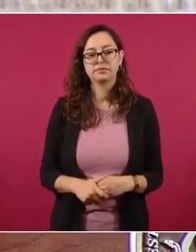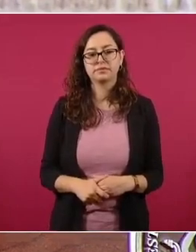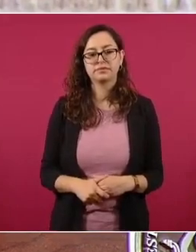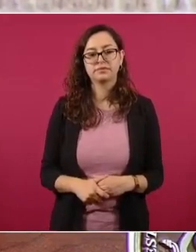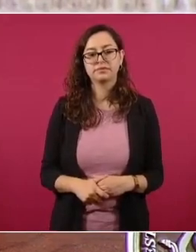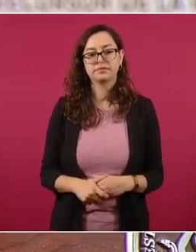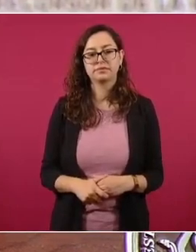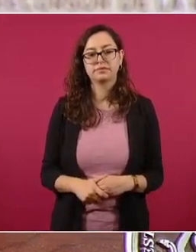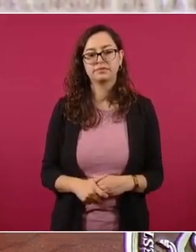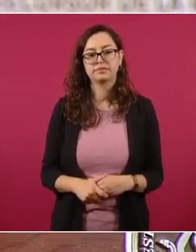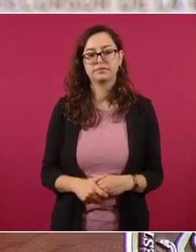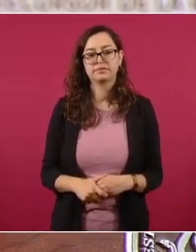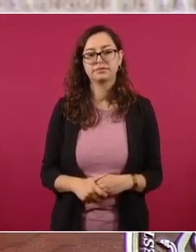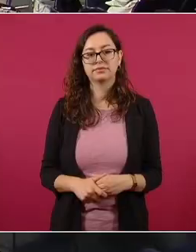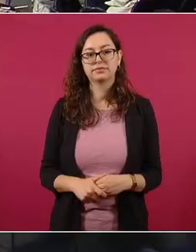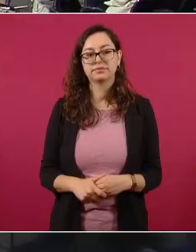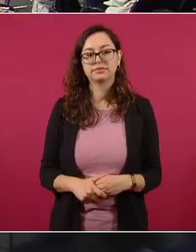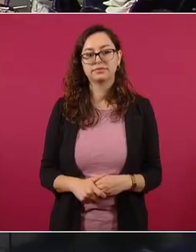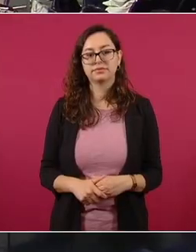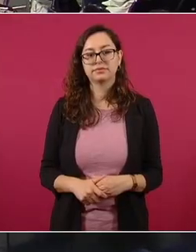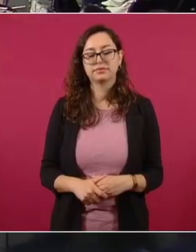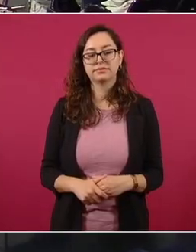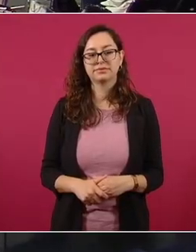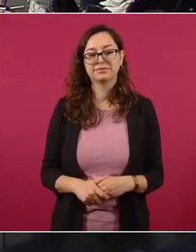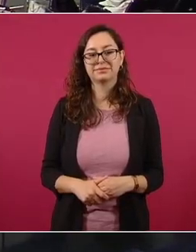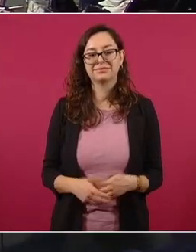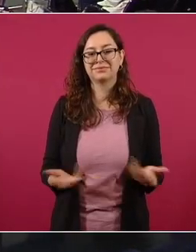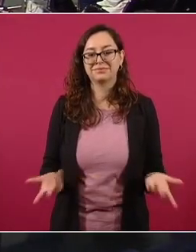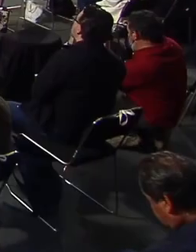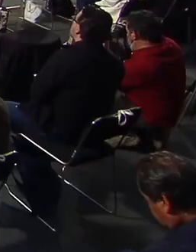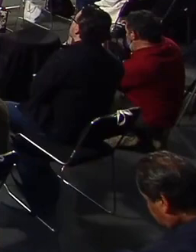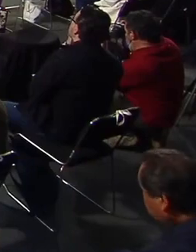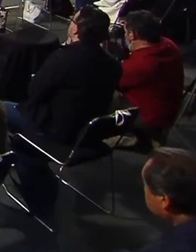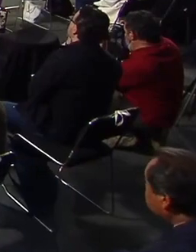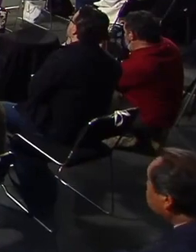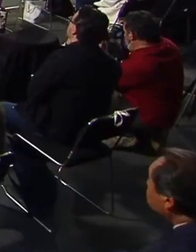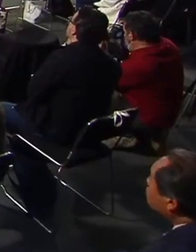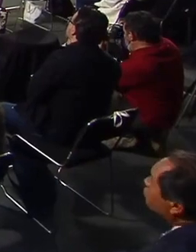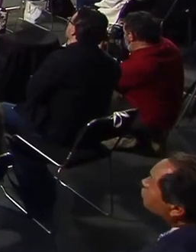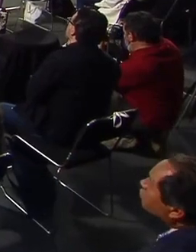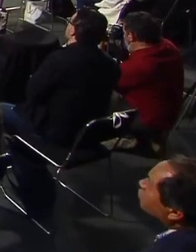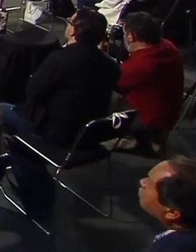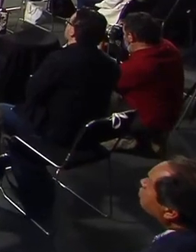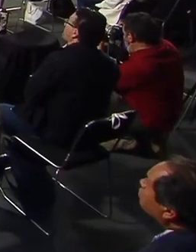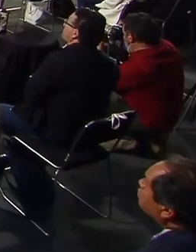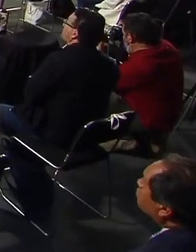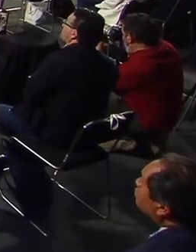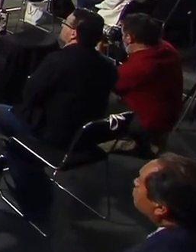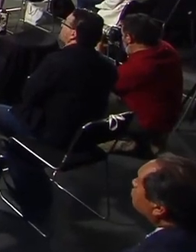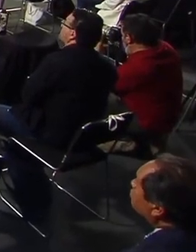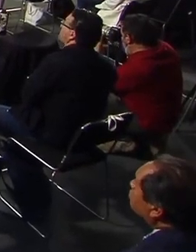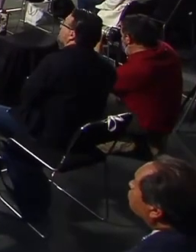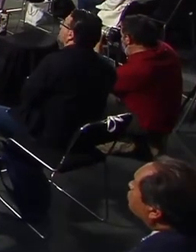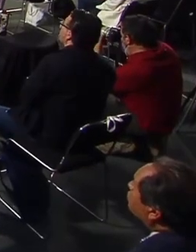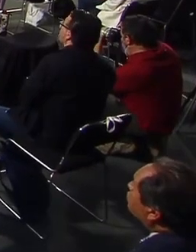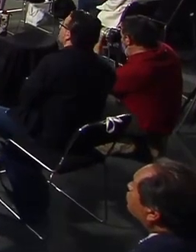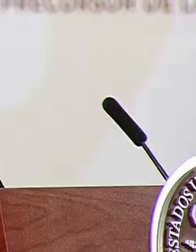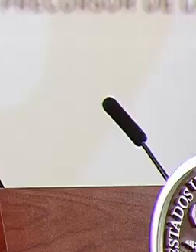Me gustaría que la compañera que pasa, ¿será que sí sabe la seña?